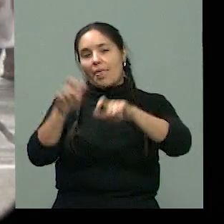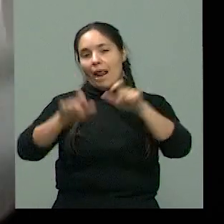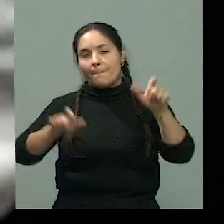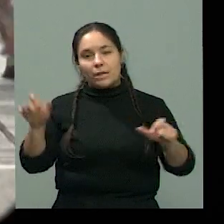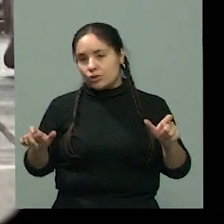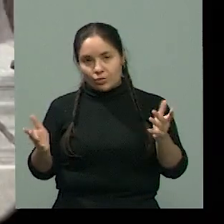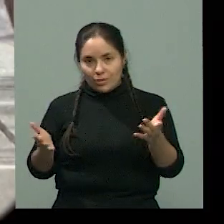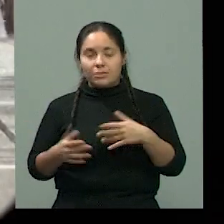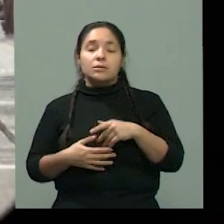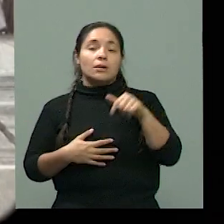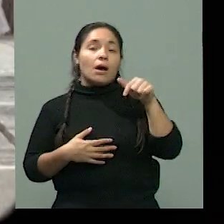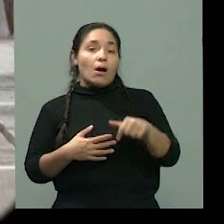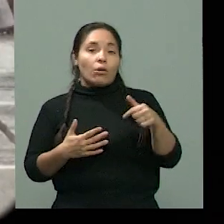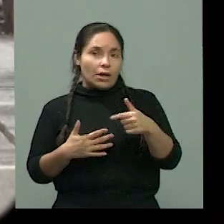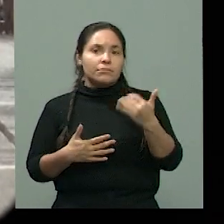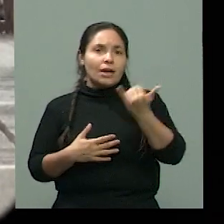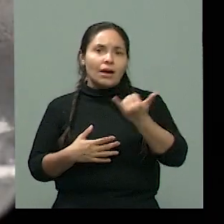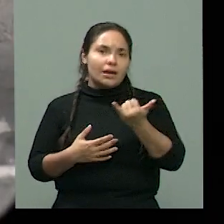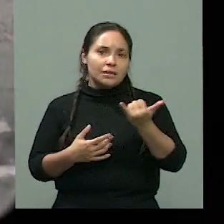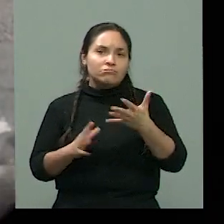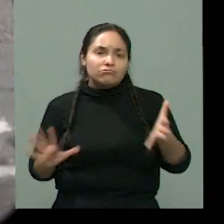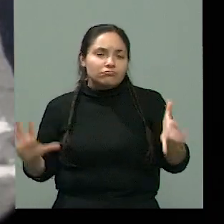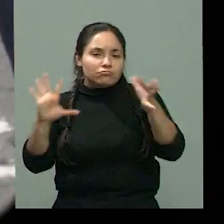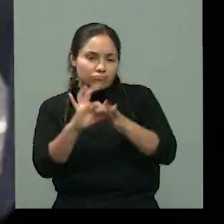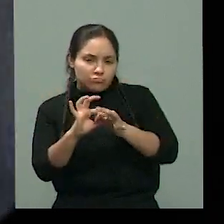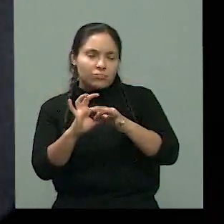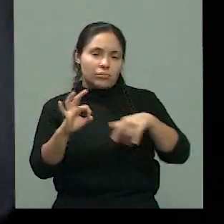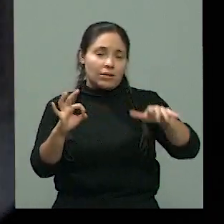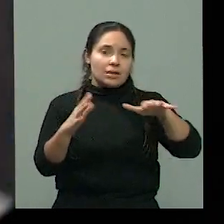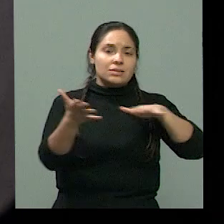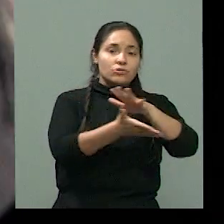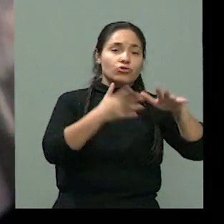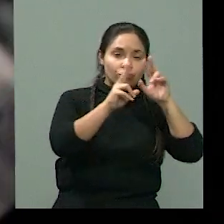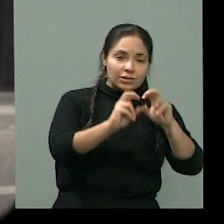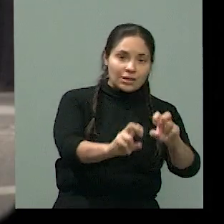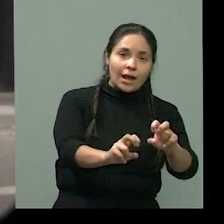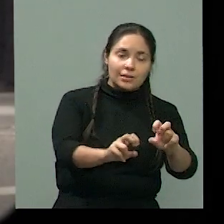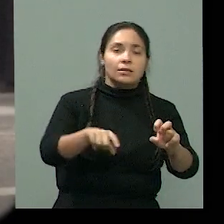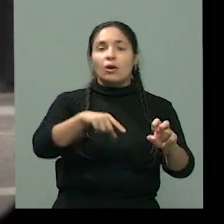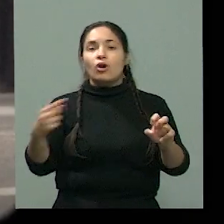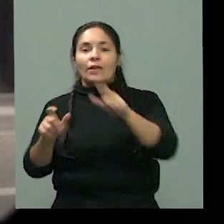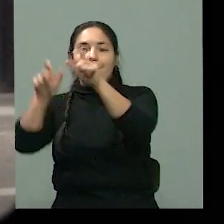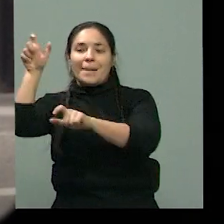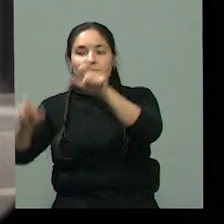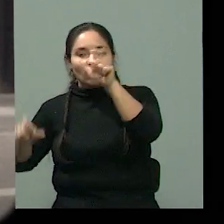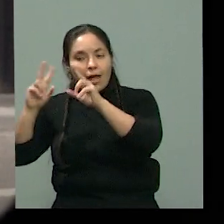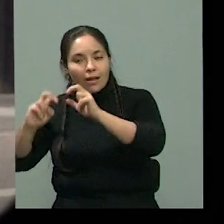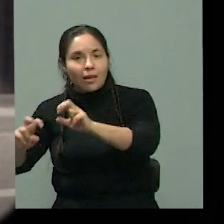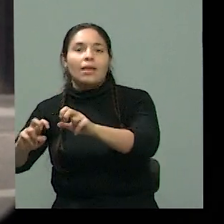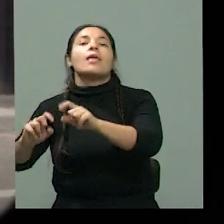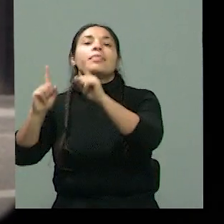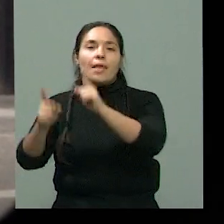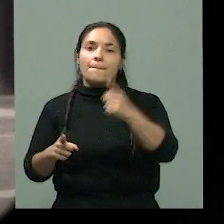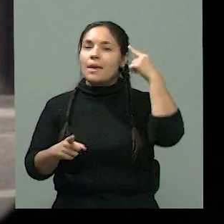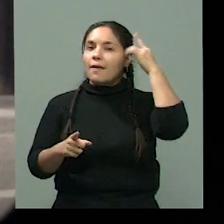hay una hermandad cada vez más fuerte entre las ciencias sociales y las humanidades y la filosofía.